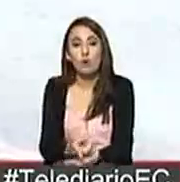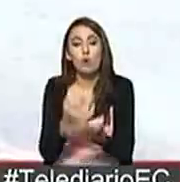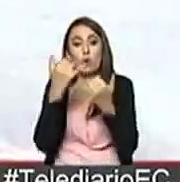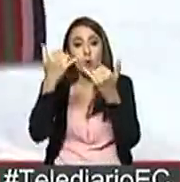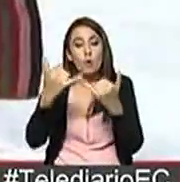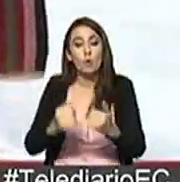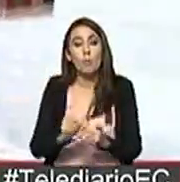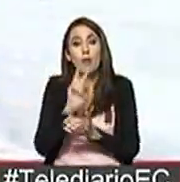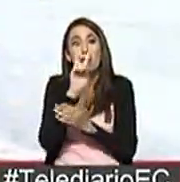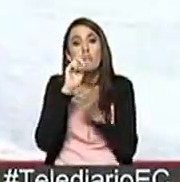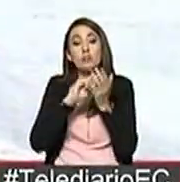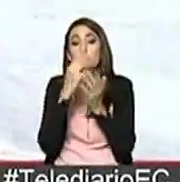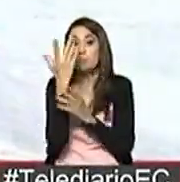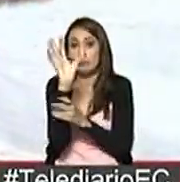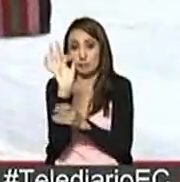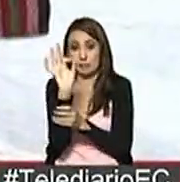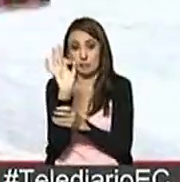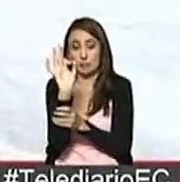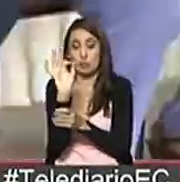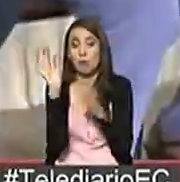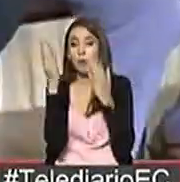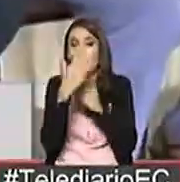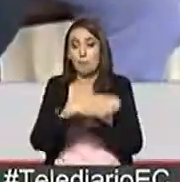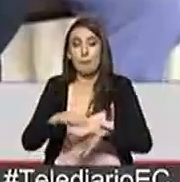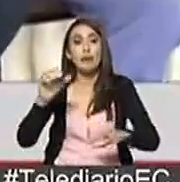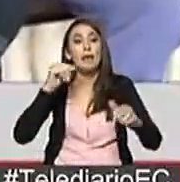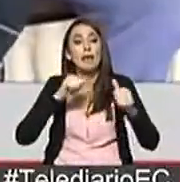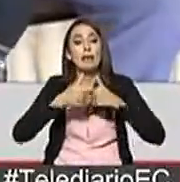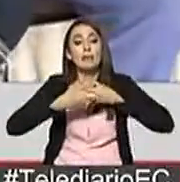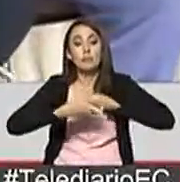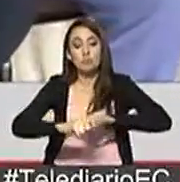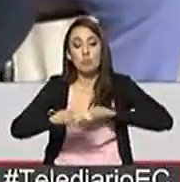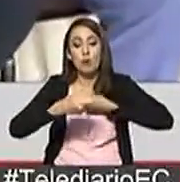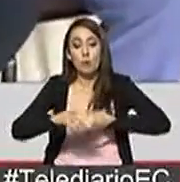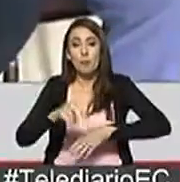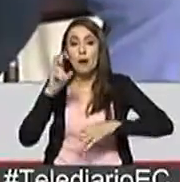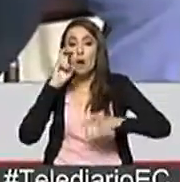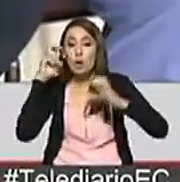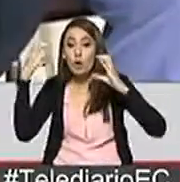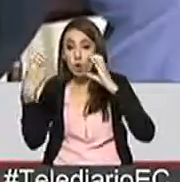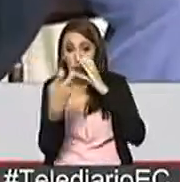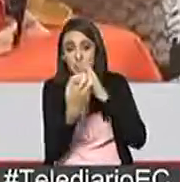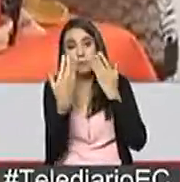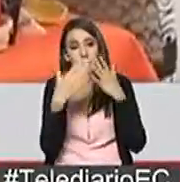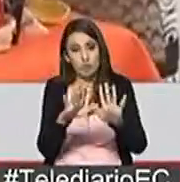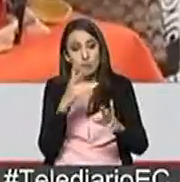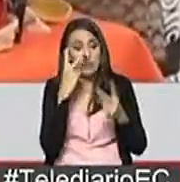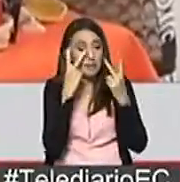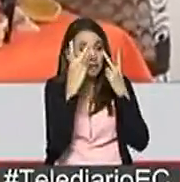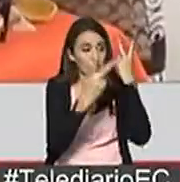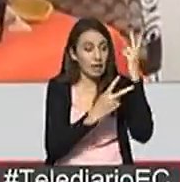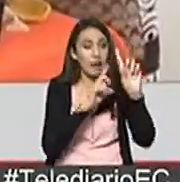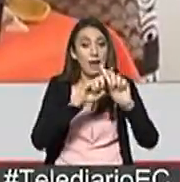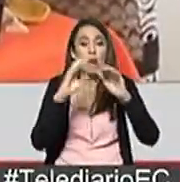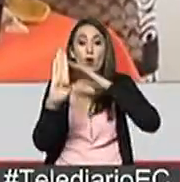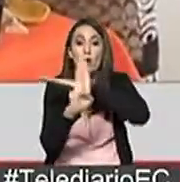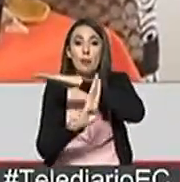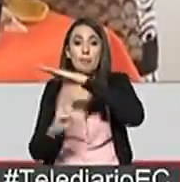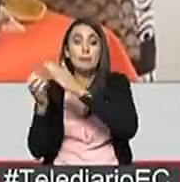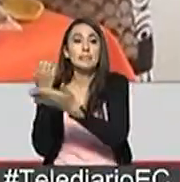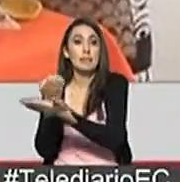de 2019. La artesanía debe dejar de ser un atractivo turístico para convertirse en un eje de desarrollo económico